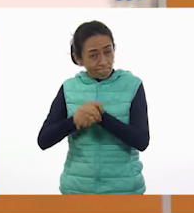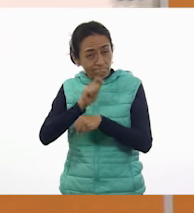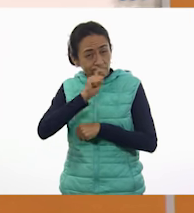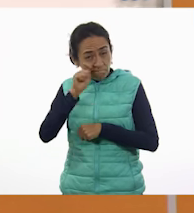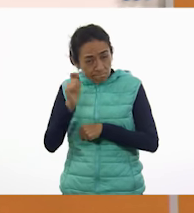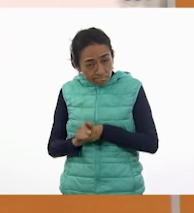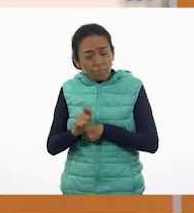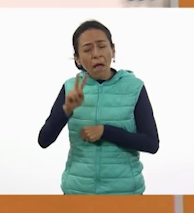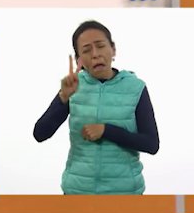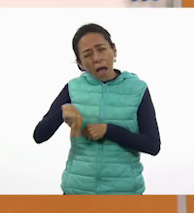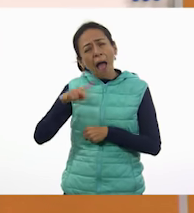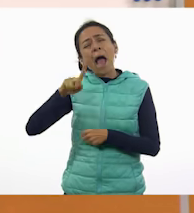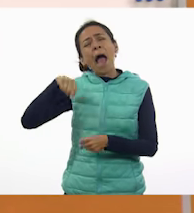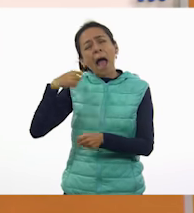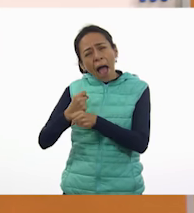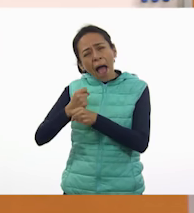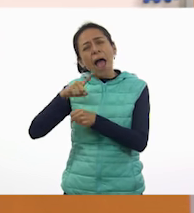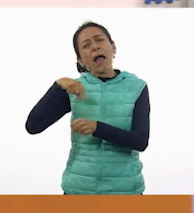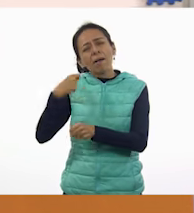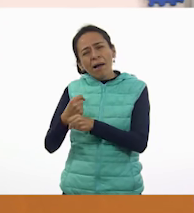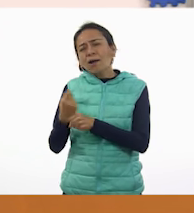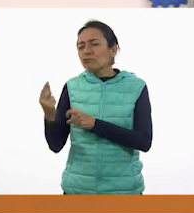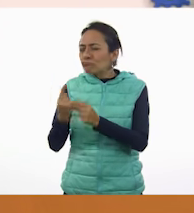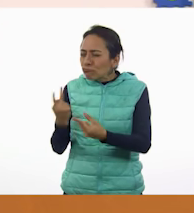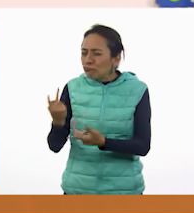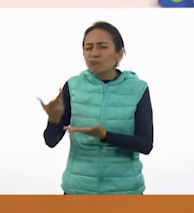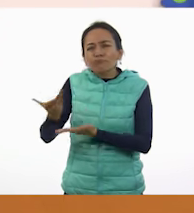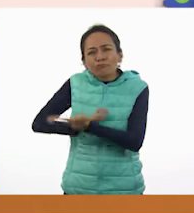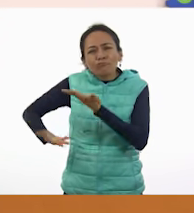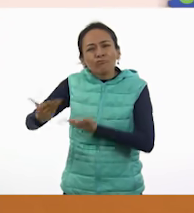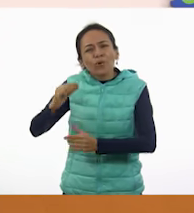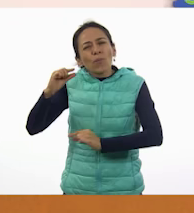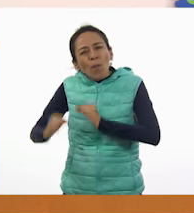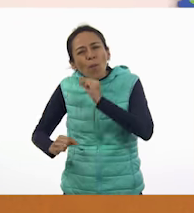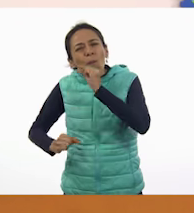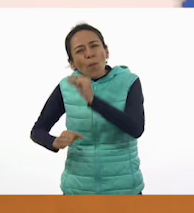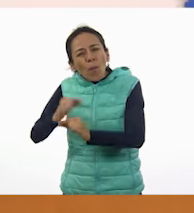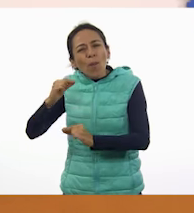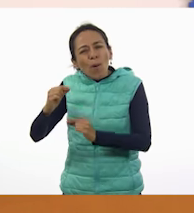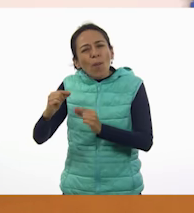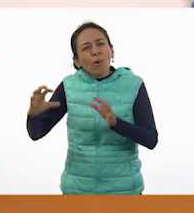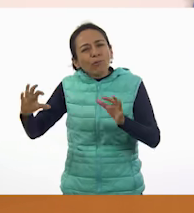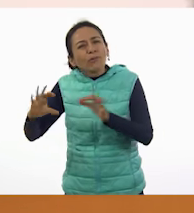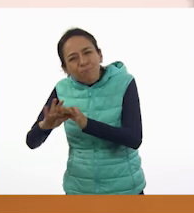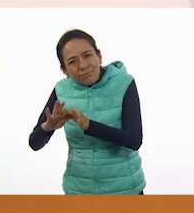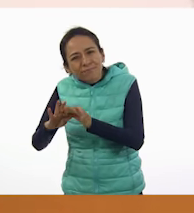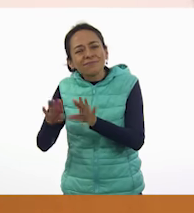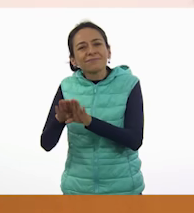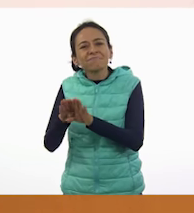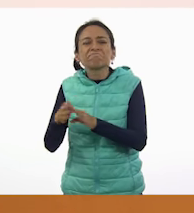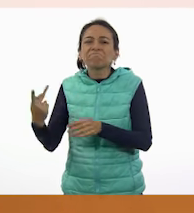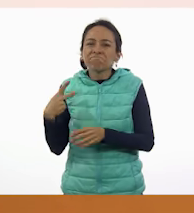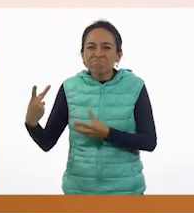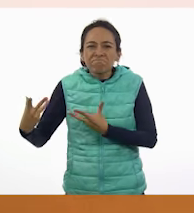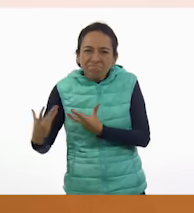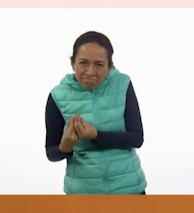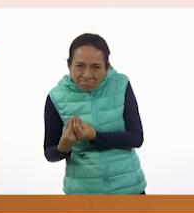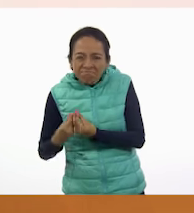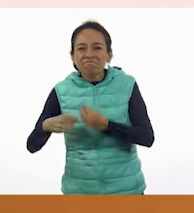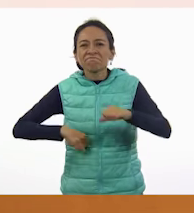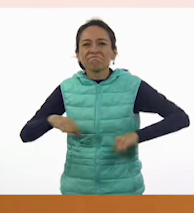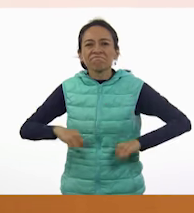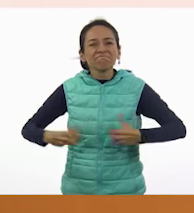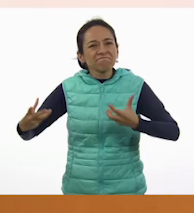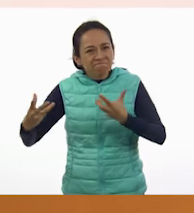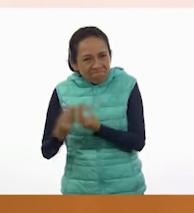construyendo año tras año, pues con todo este tipo de actividades, de experiencias que compartíamos,